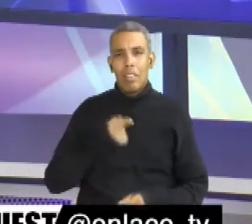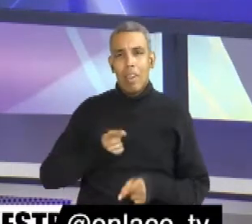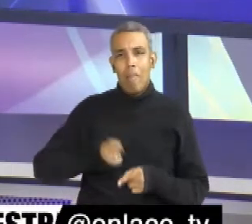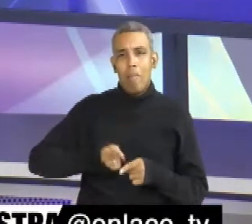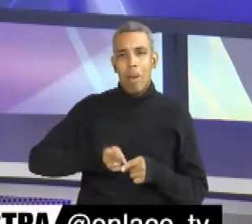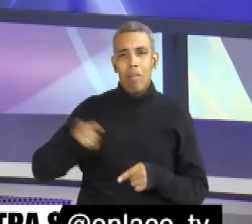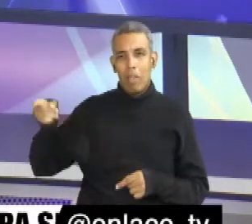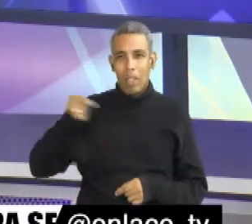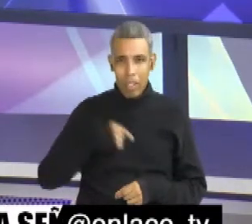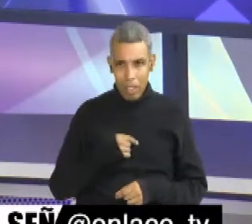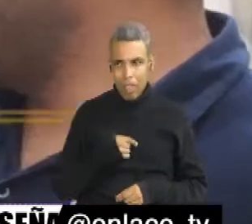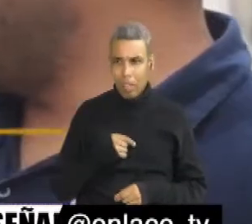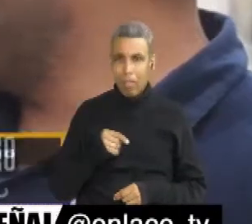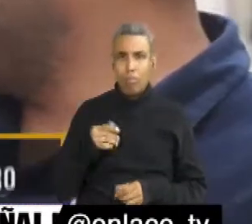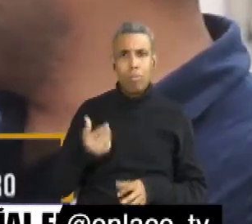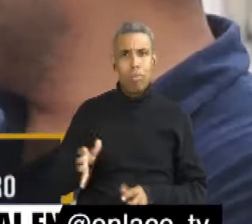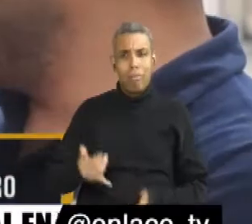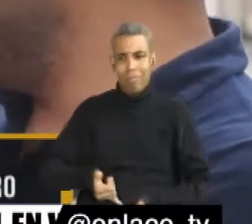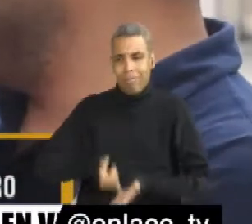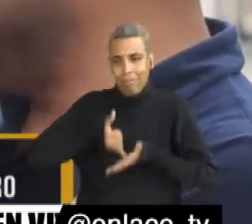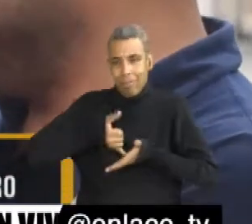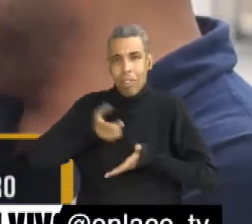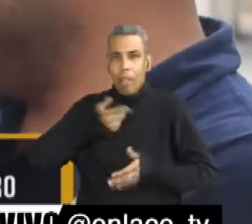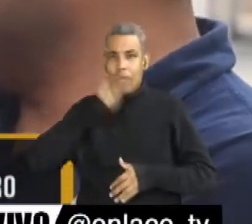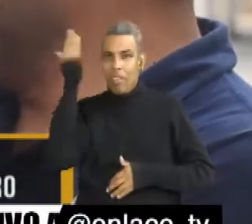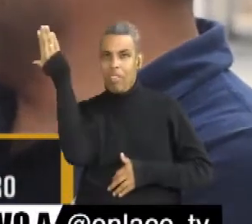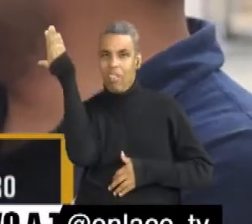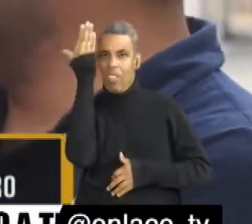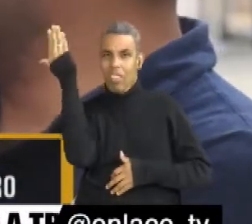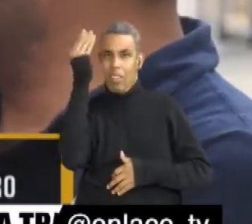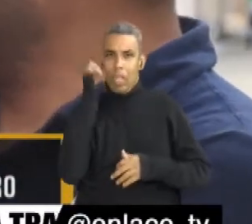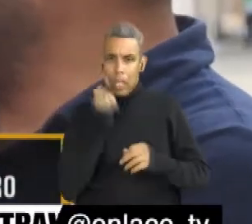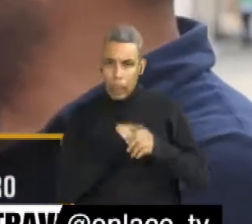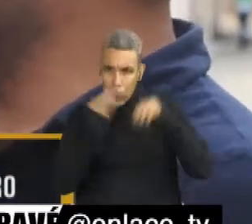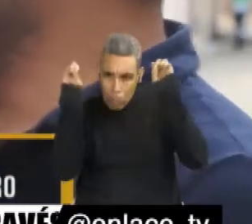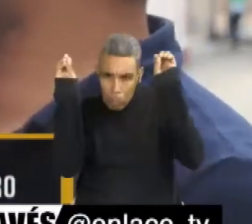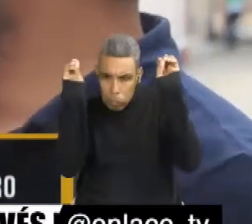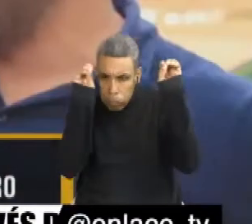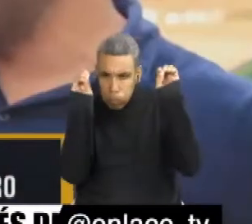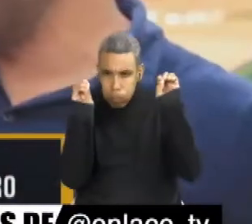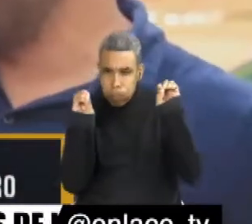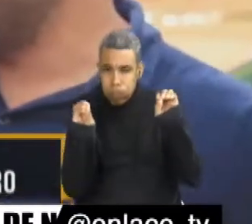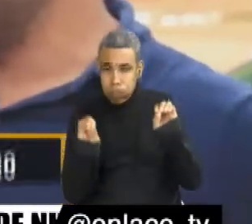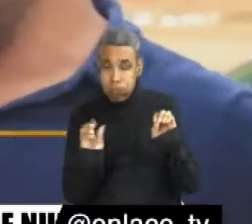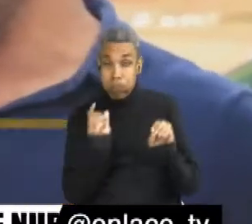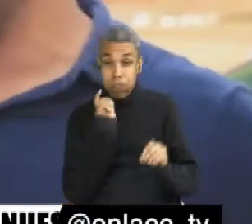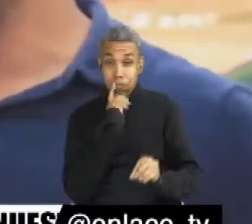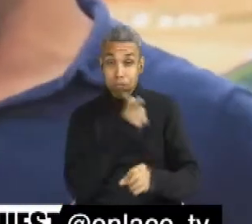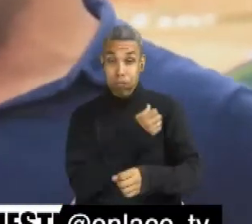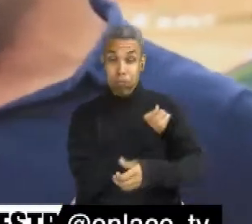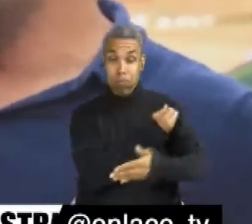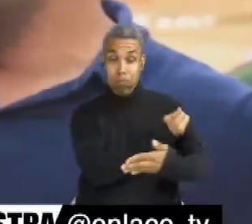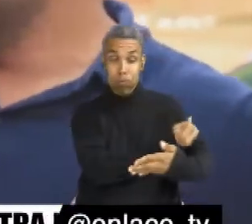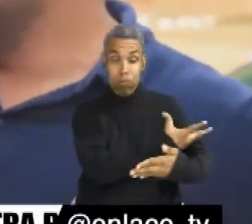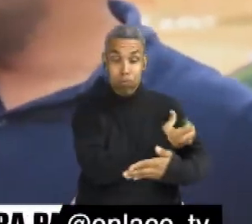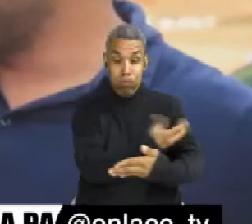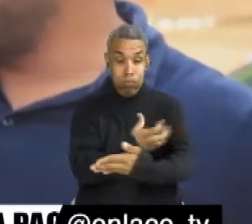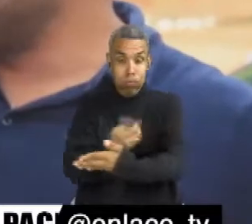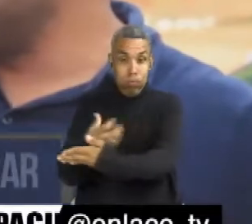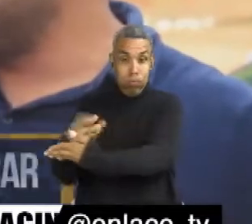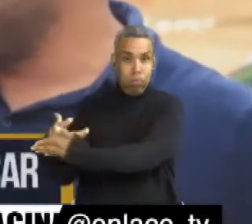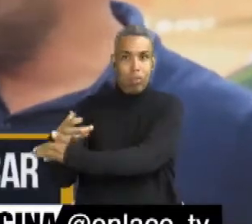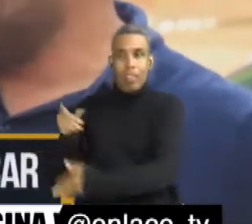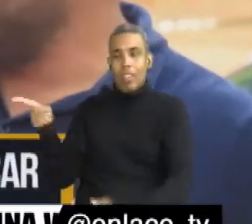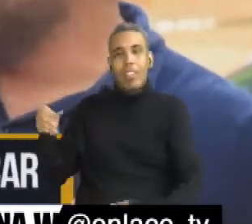Barros. Hernán Darío Barros, el joven electricista egresado del Técnico Industrial, hoy es el único ciudadano de Barranca Bermeja en tener un